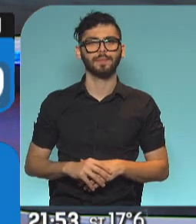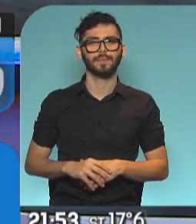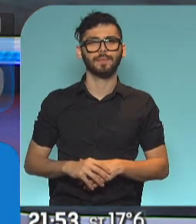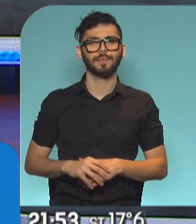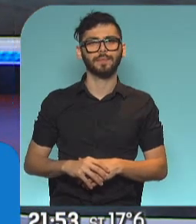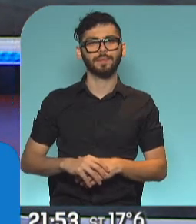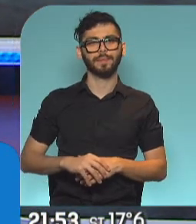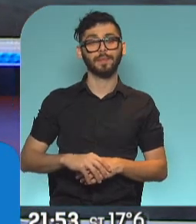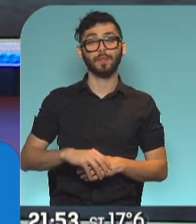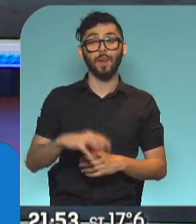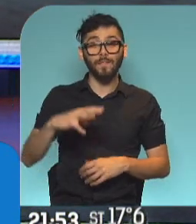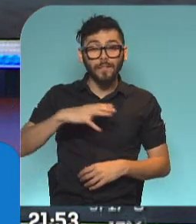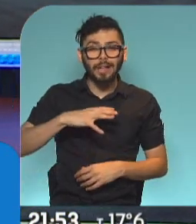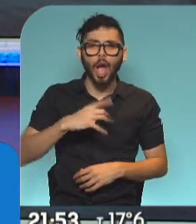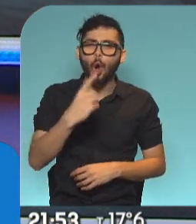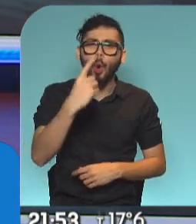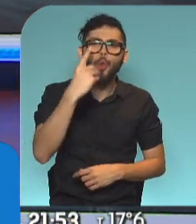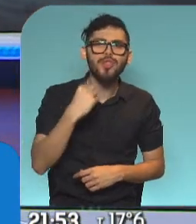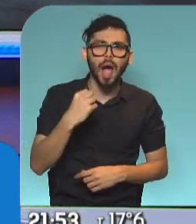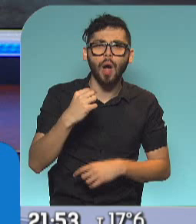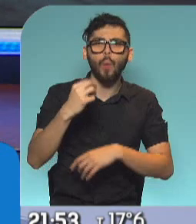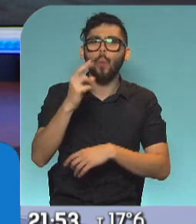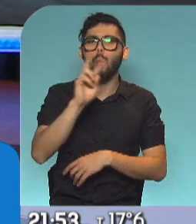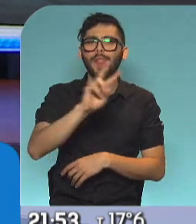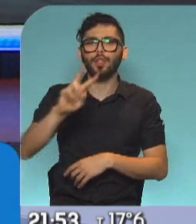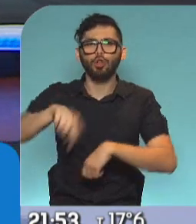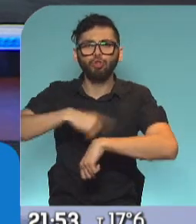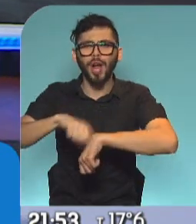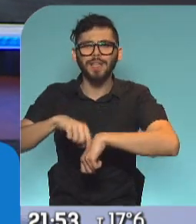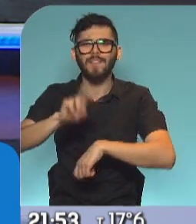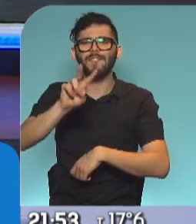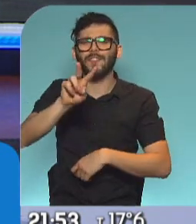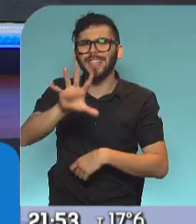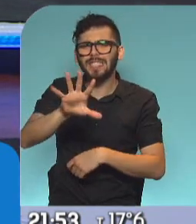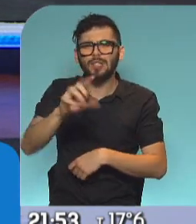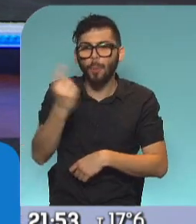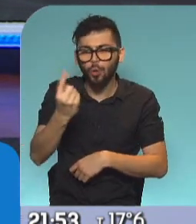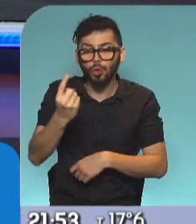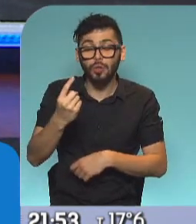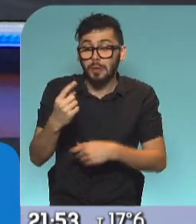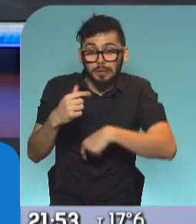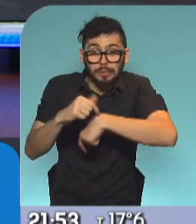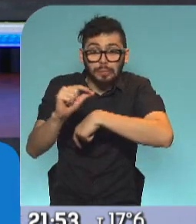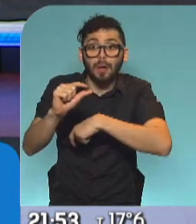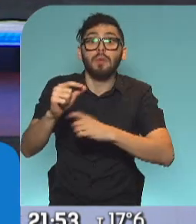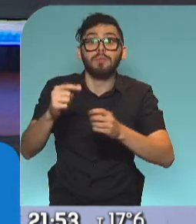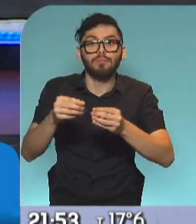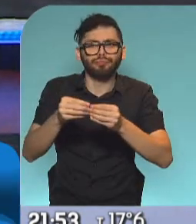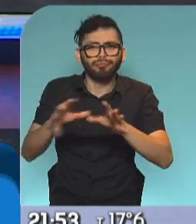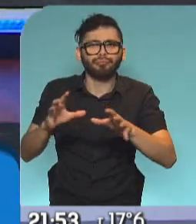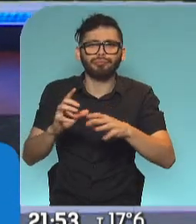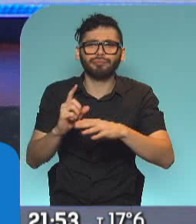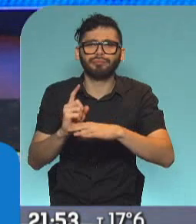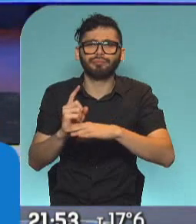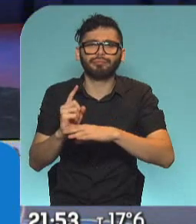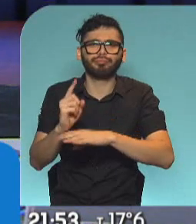Un día, 22 horas, 26 minutos y algunos segundos, lo que resta entonces para que el SAOCOM 1B sea lanzado